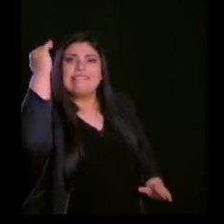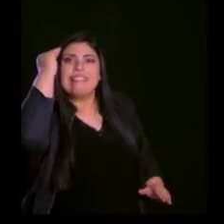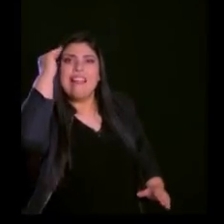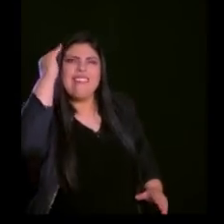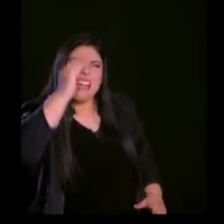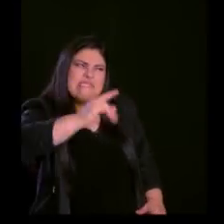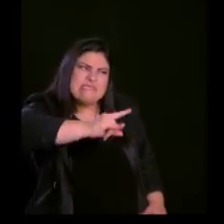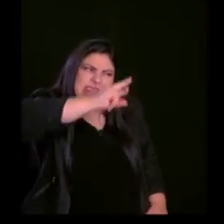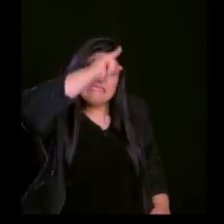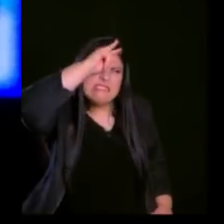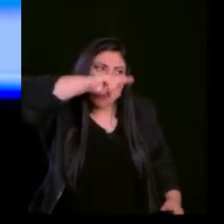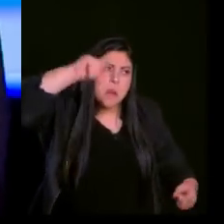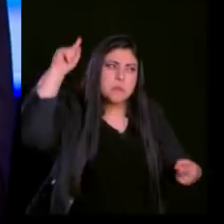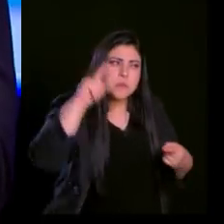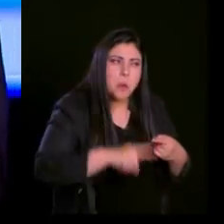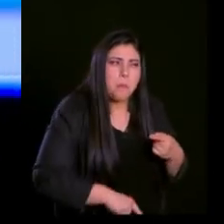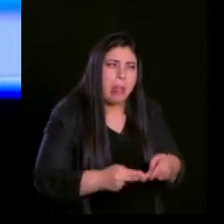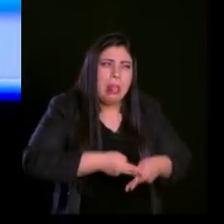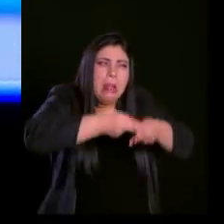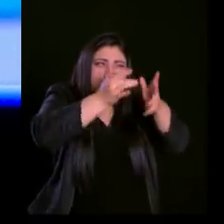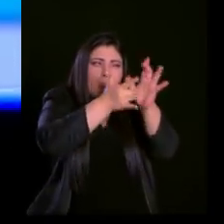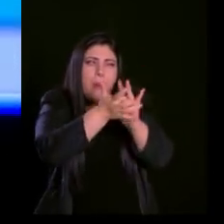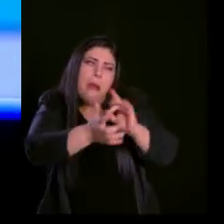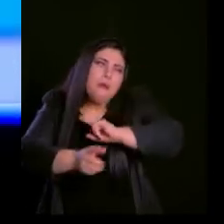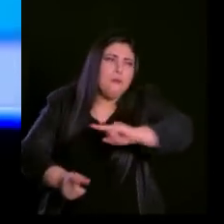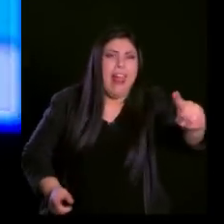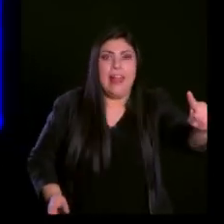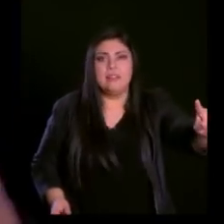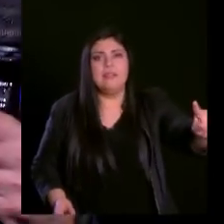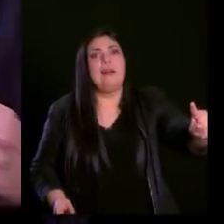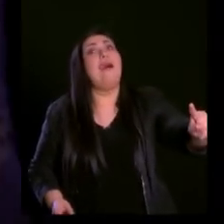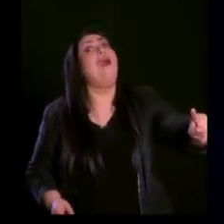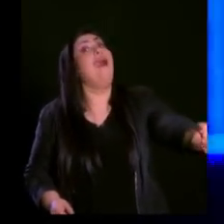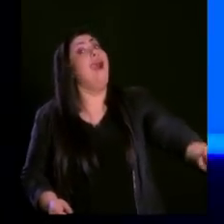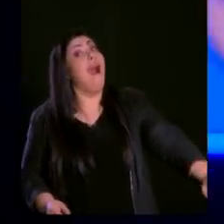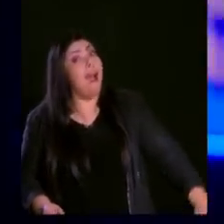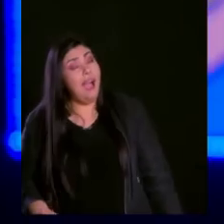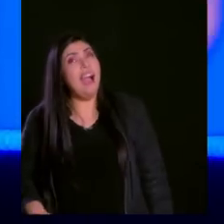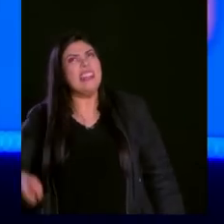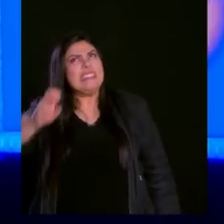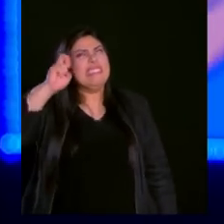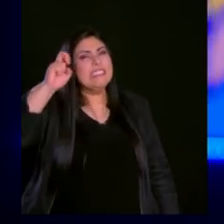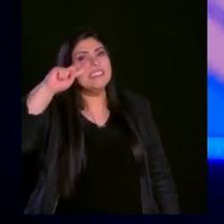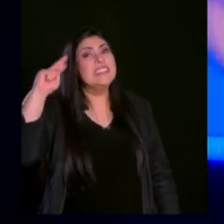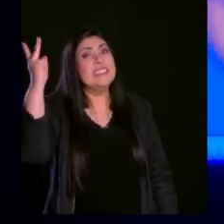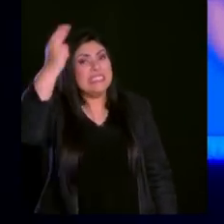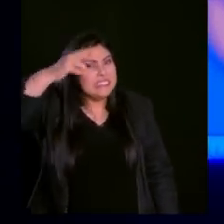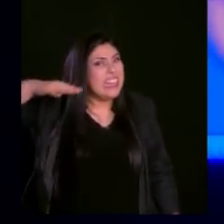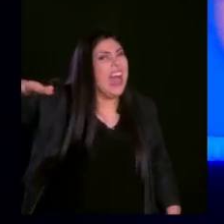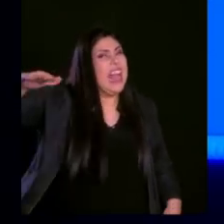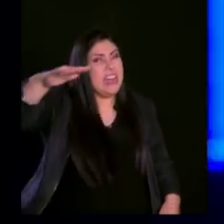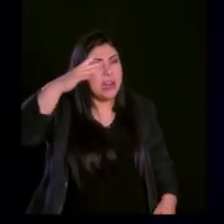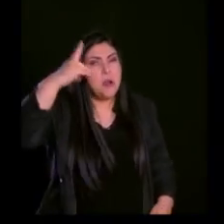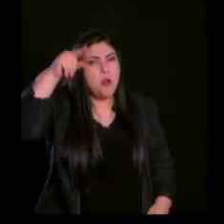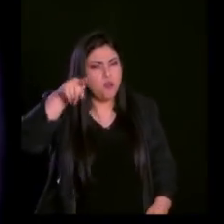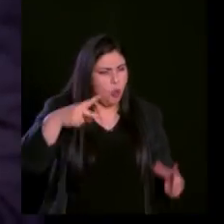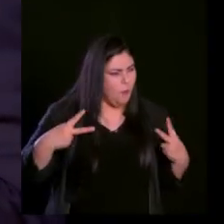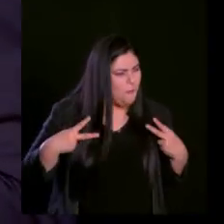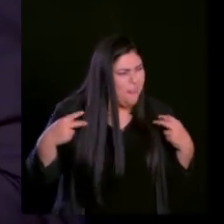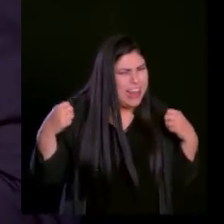que las tinieblas estaban levantando contra su hijo así funciona el reino usa la autoridad sé